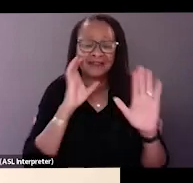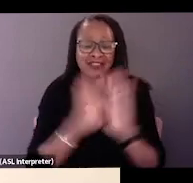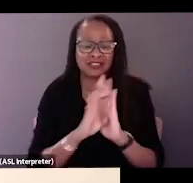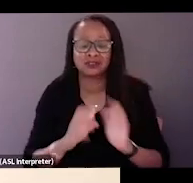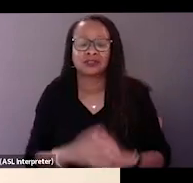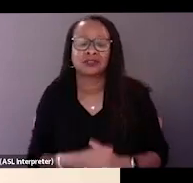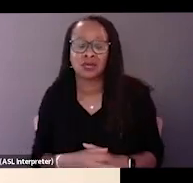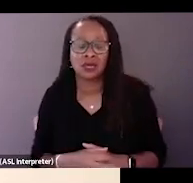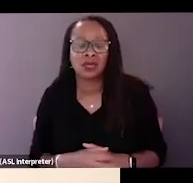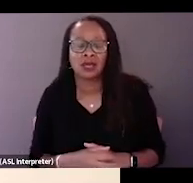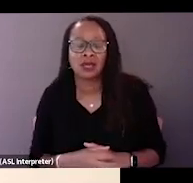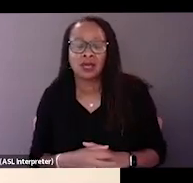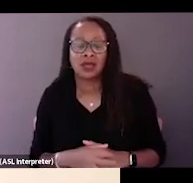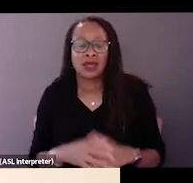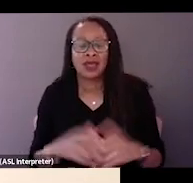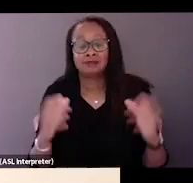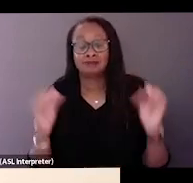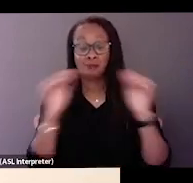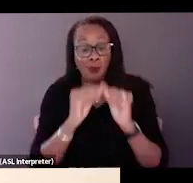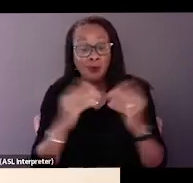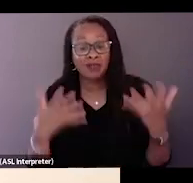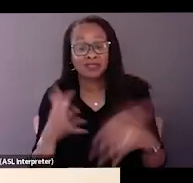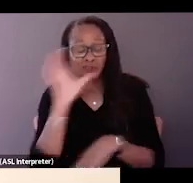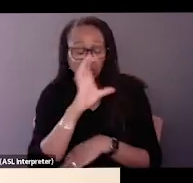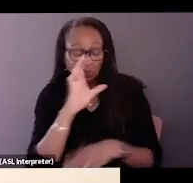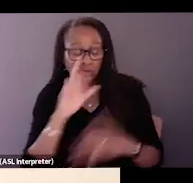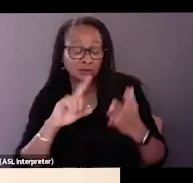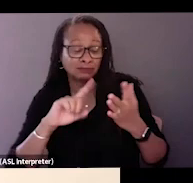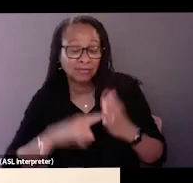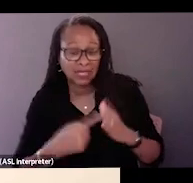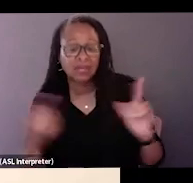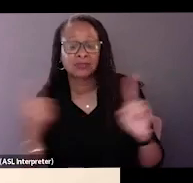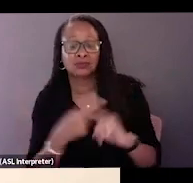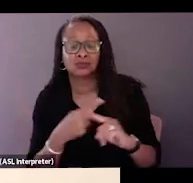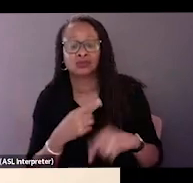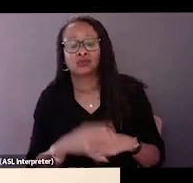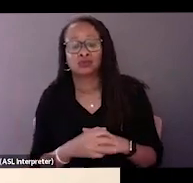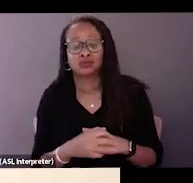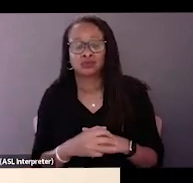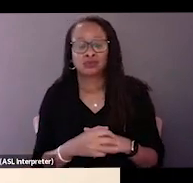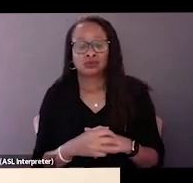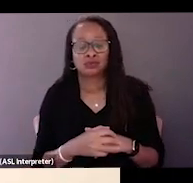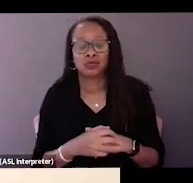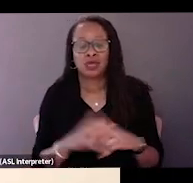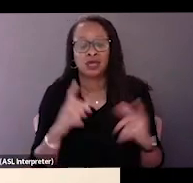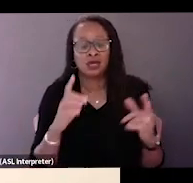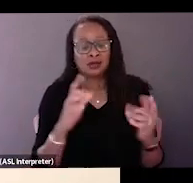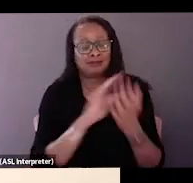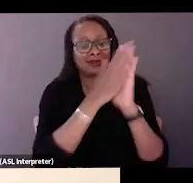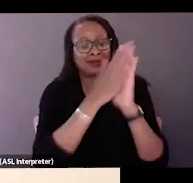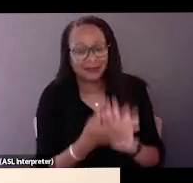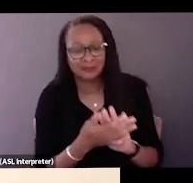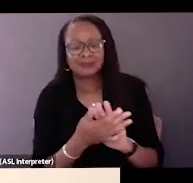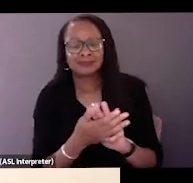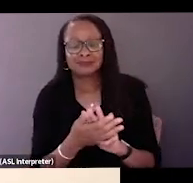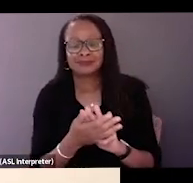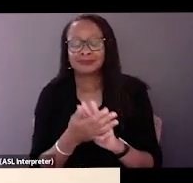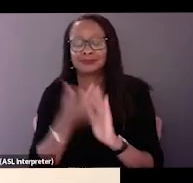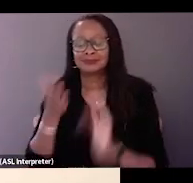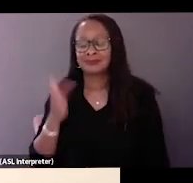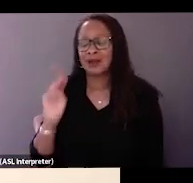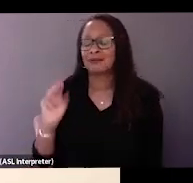¿no? Y luego más adelante esta búsqueda empezó a ser Mafifa, el personaje de